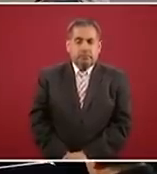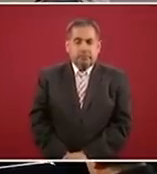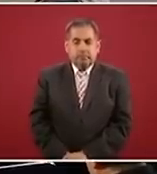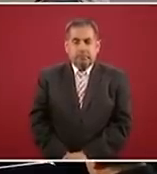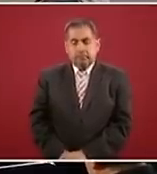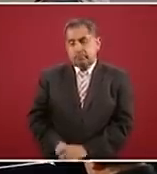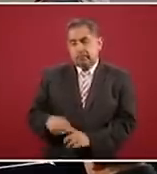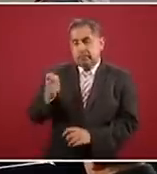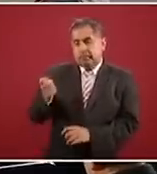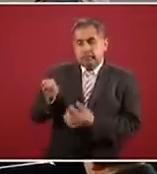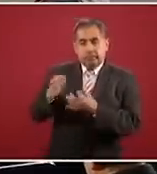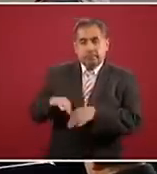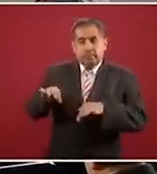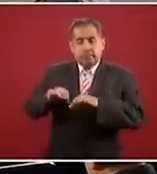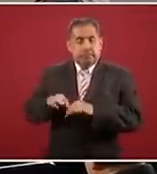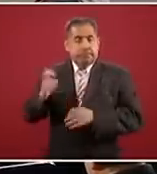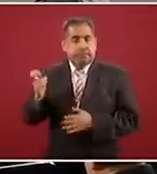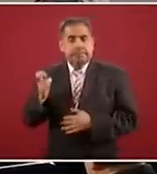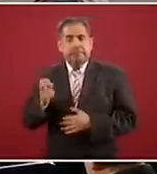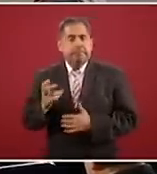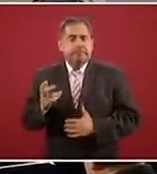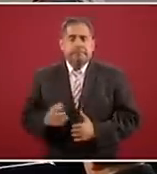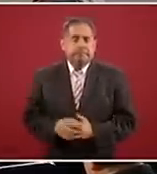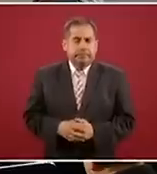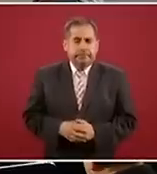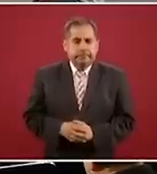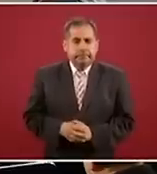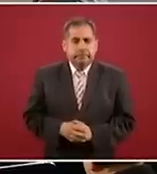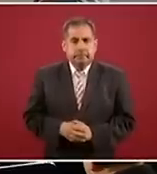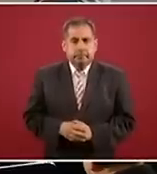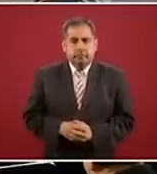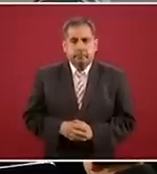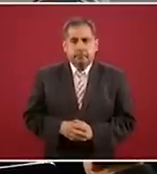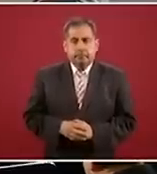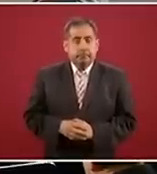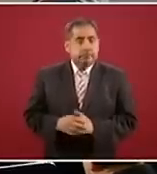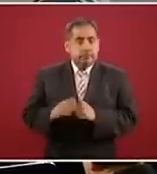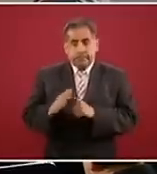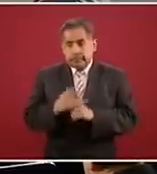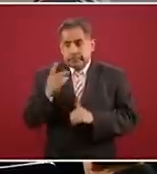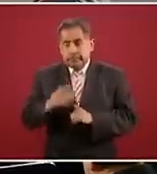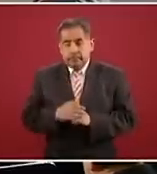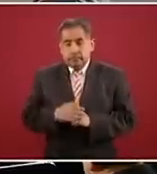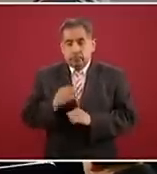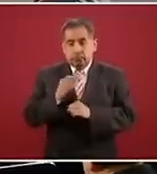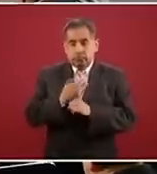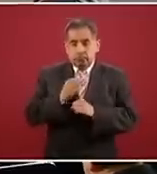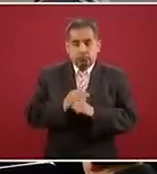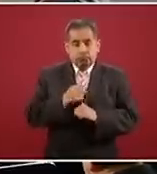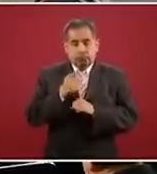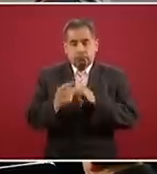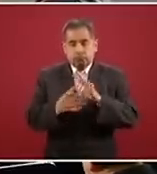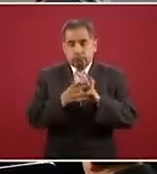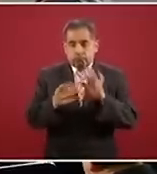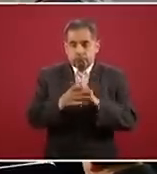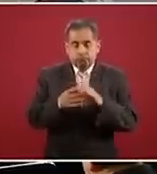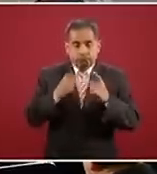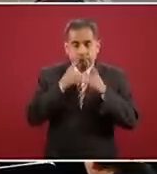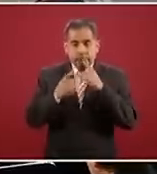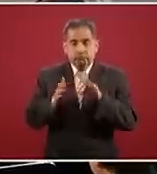Esto es importante porque estamos hablando